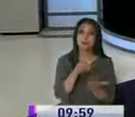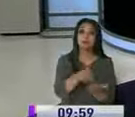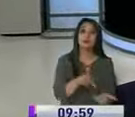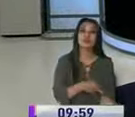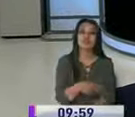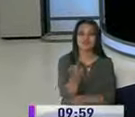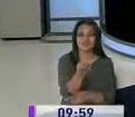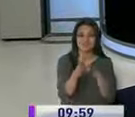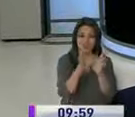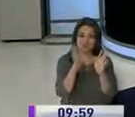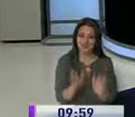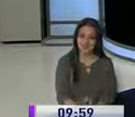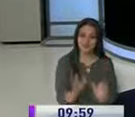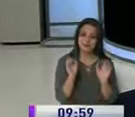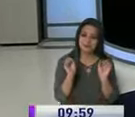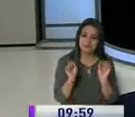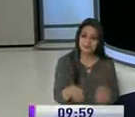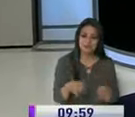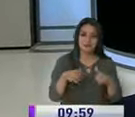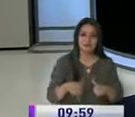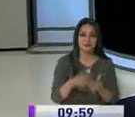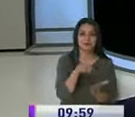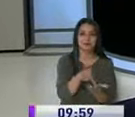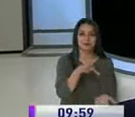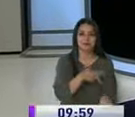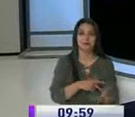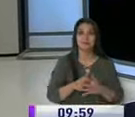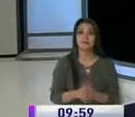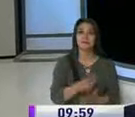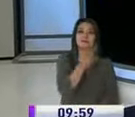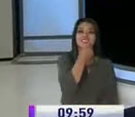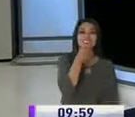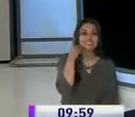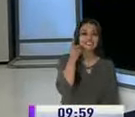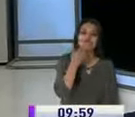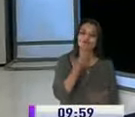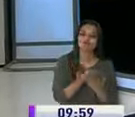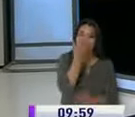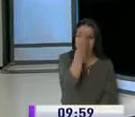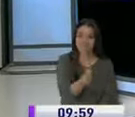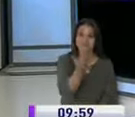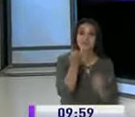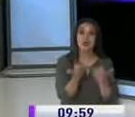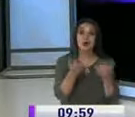y el Gordo Esteban para continuar la programación de Televicentro. Y claro, Medianita, buen día. Hoy hay